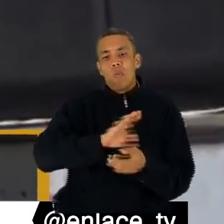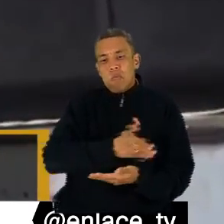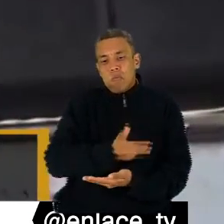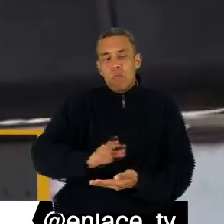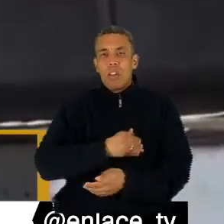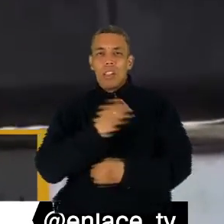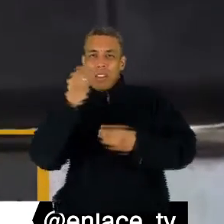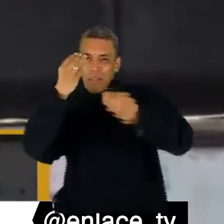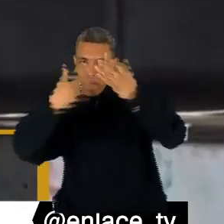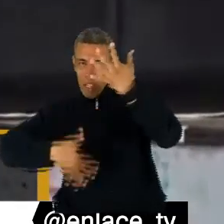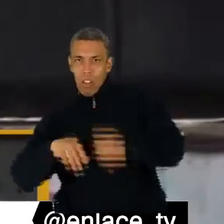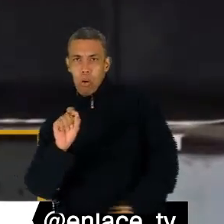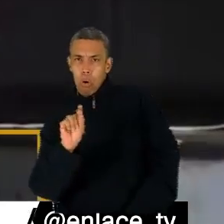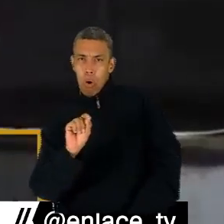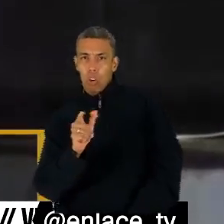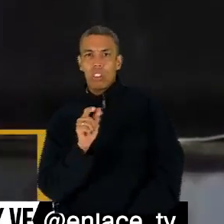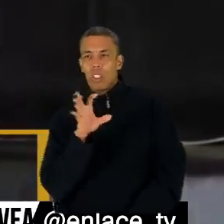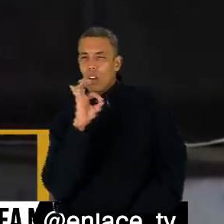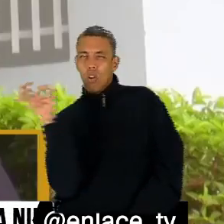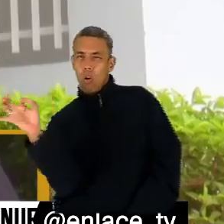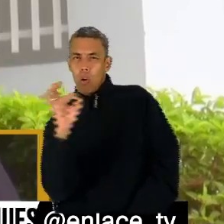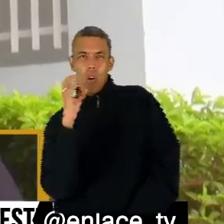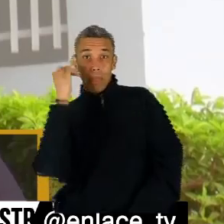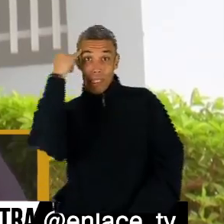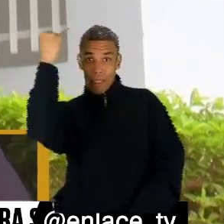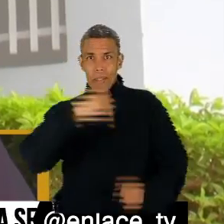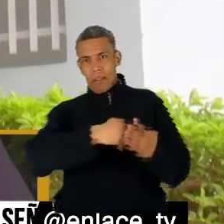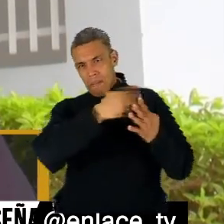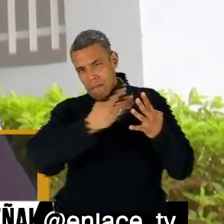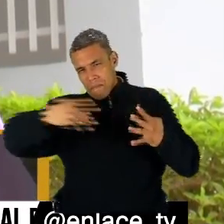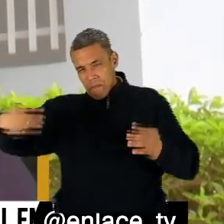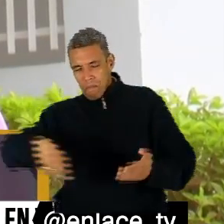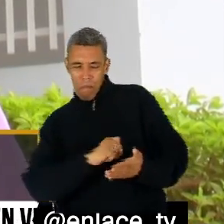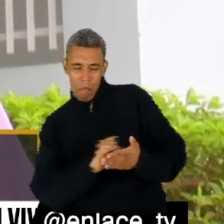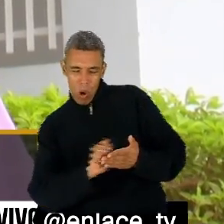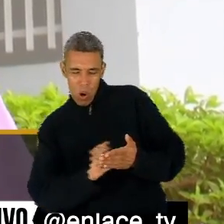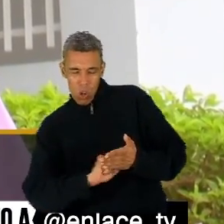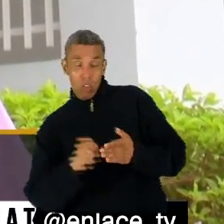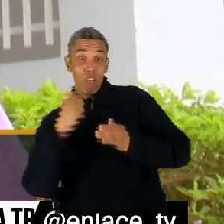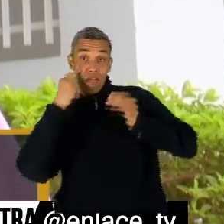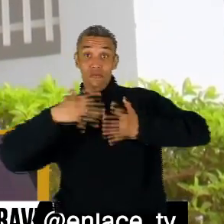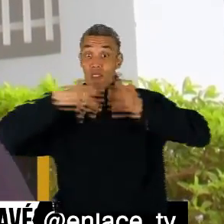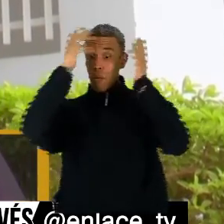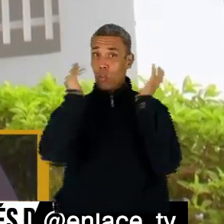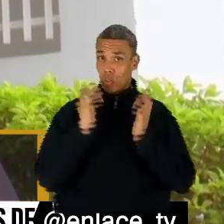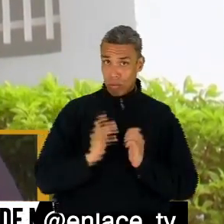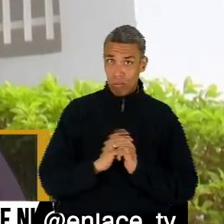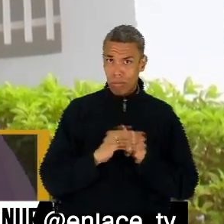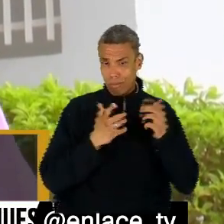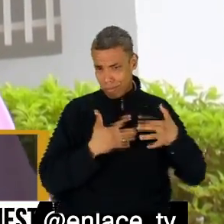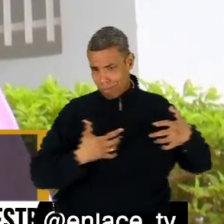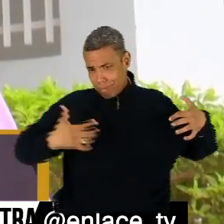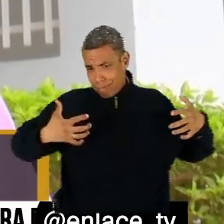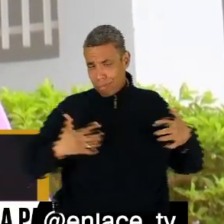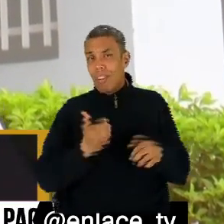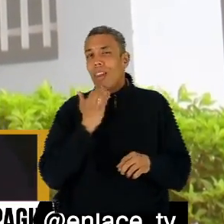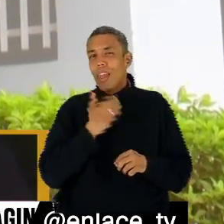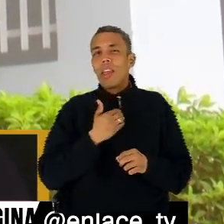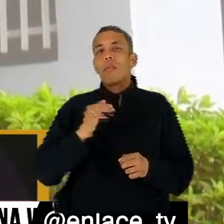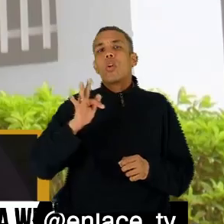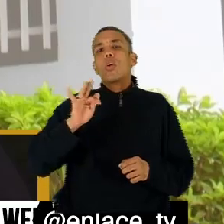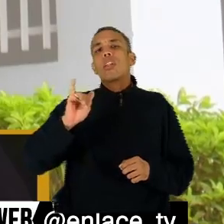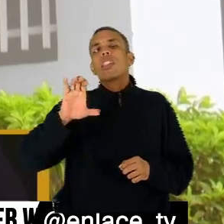compositores excelentes, compositores que han marcado la pauta en el ámbito de la composición. Entre ellos está Tico